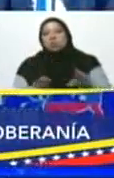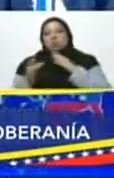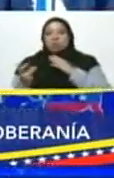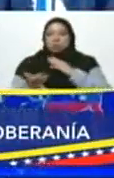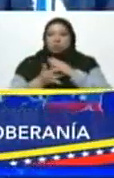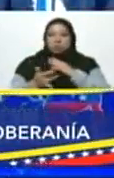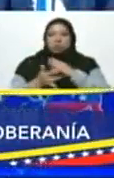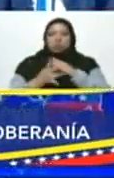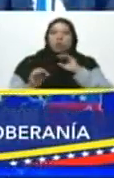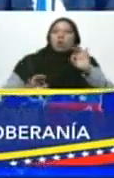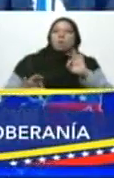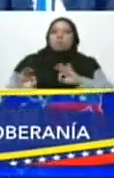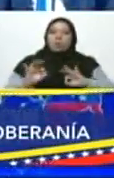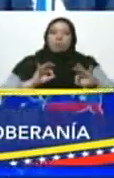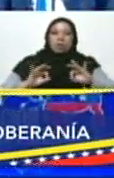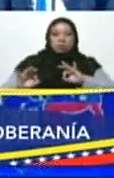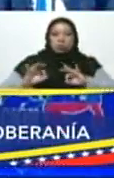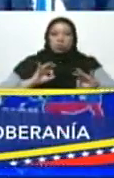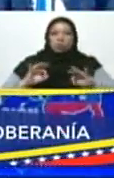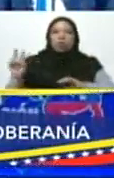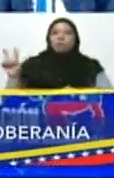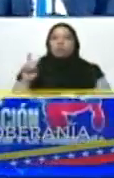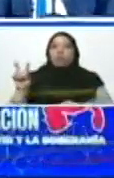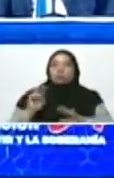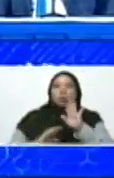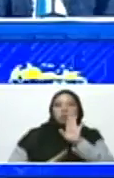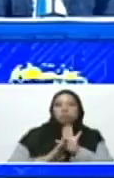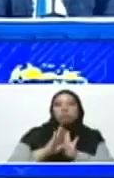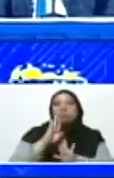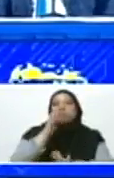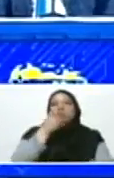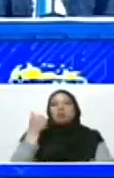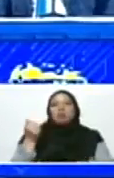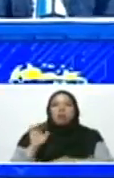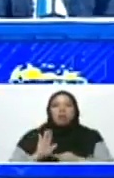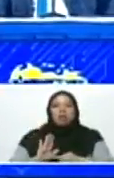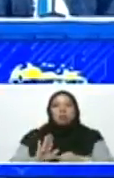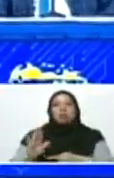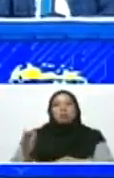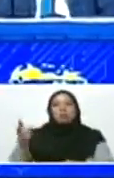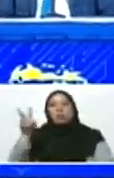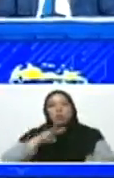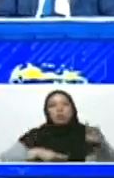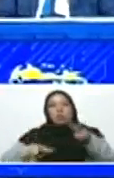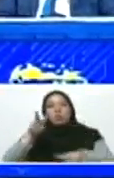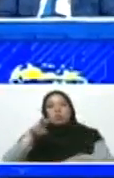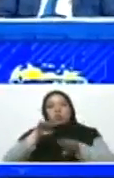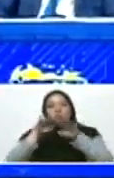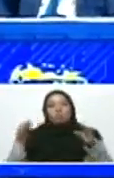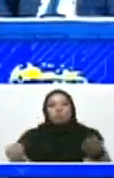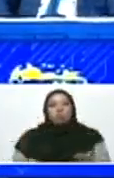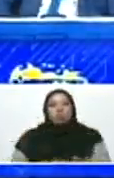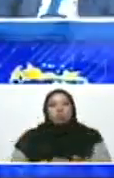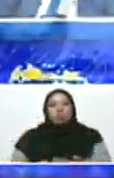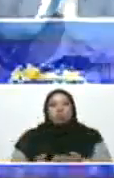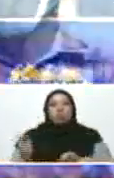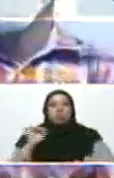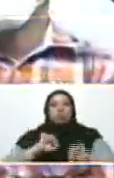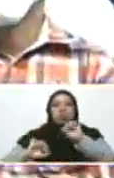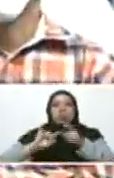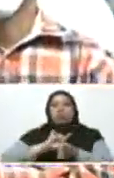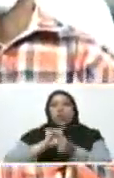Gabriela, preparemos los proyectos que Venezuela son exitosos para llevarlos a la cumbre mundial contra el